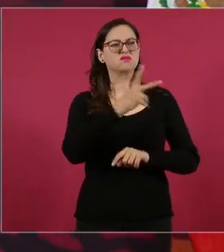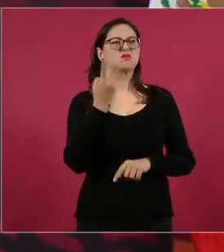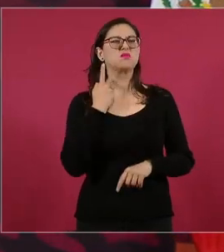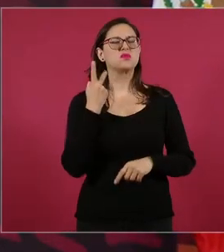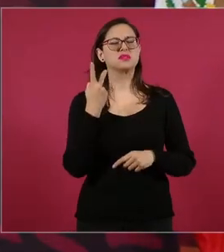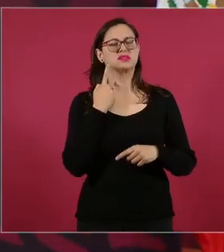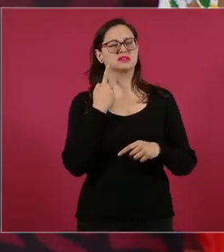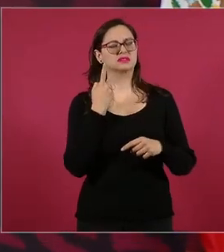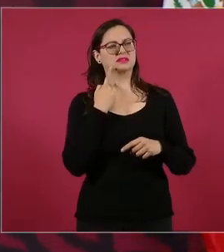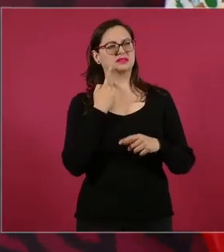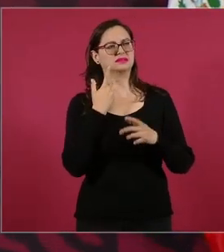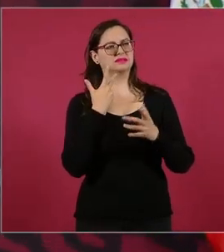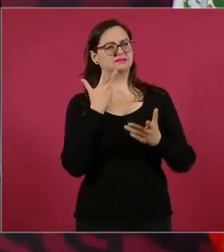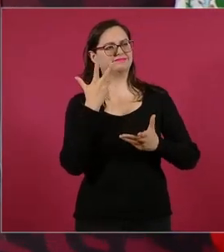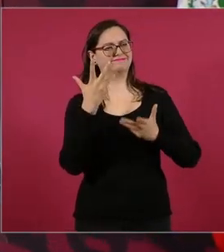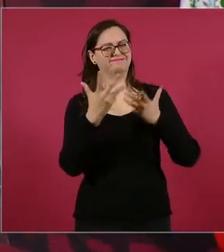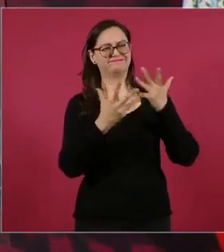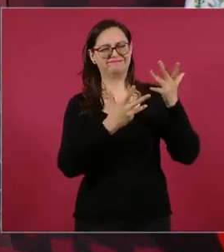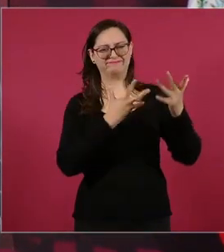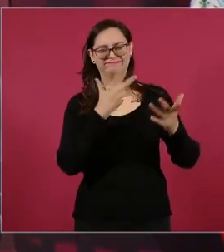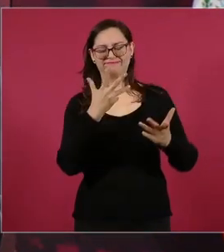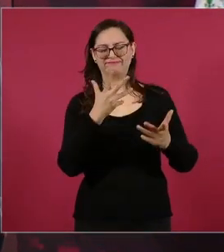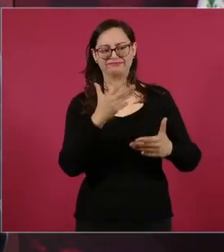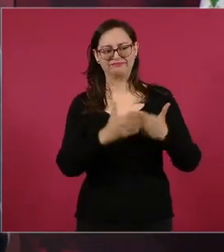político y produce